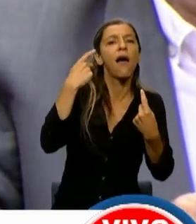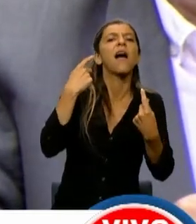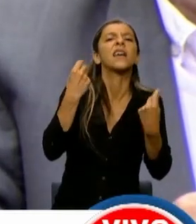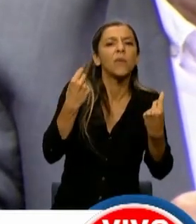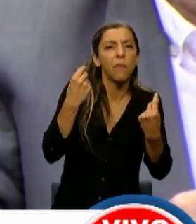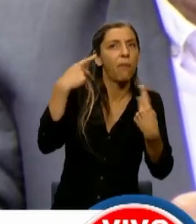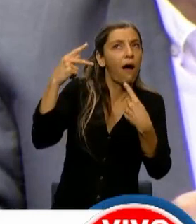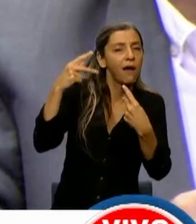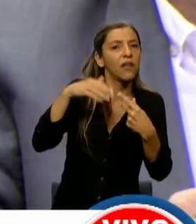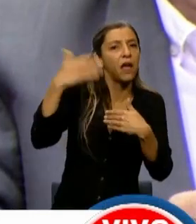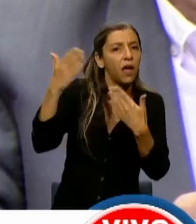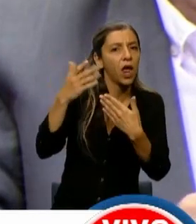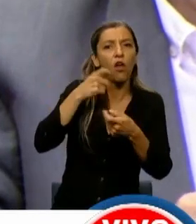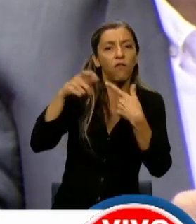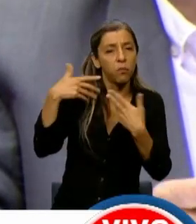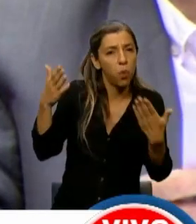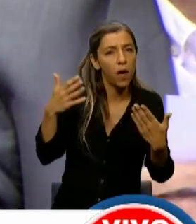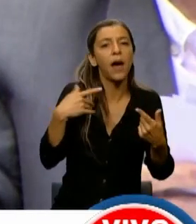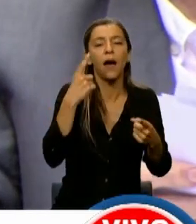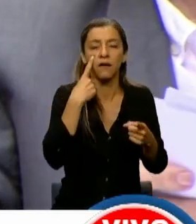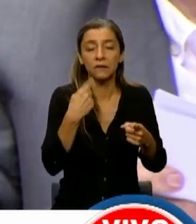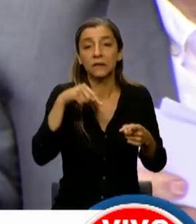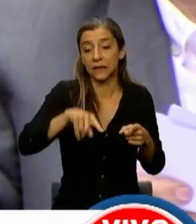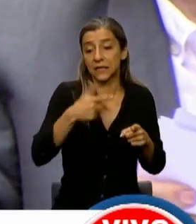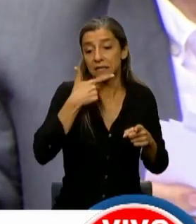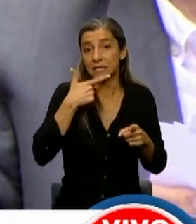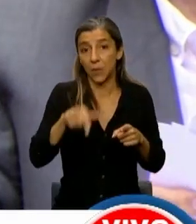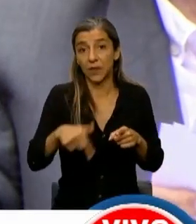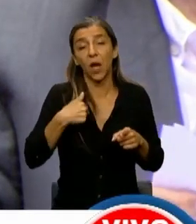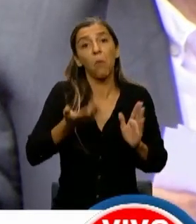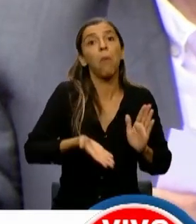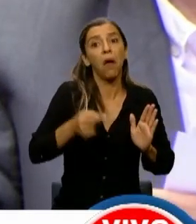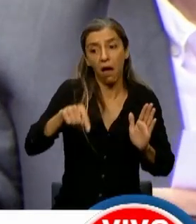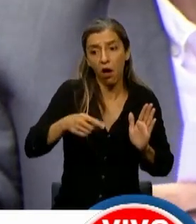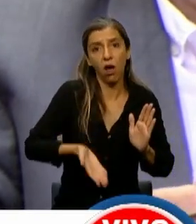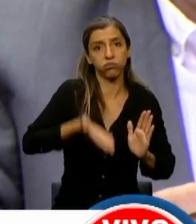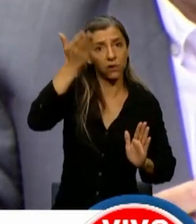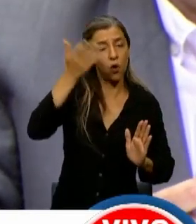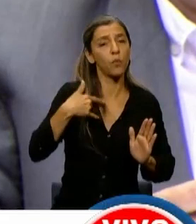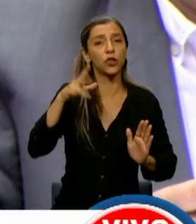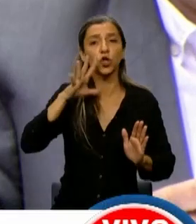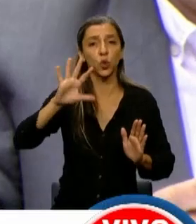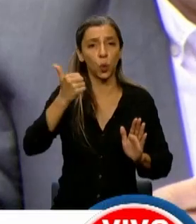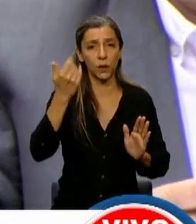mes de septiembre, que acaba de terminar, las exportaciones aumentaron en dólares un